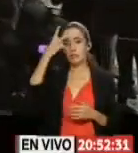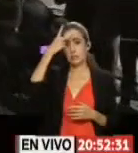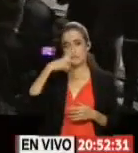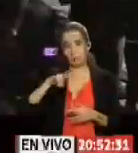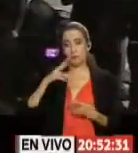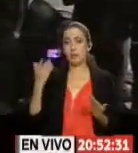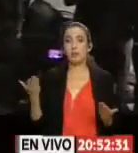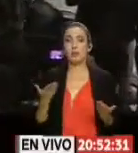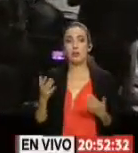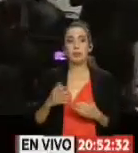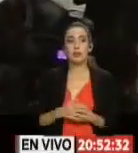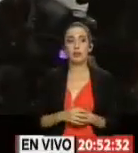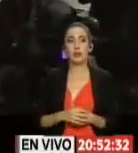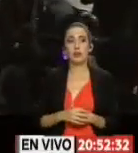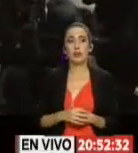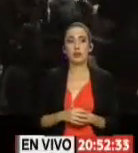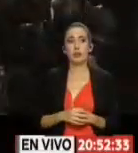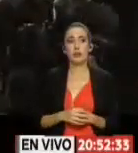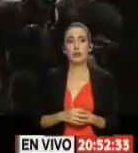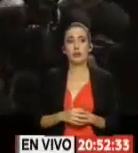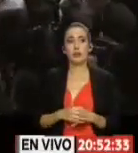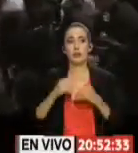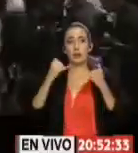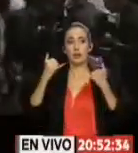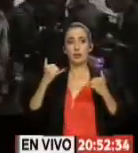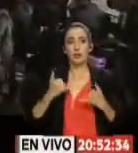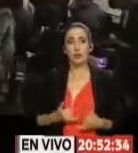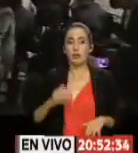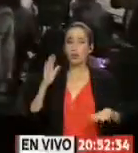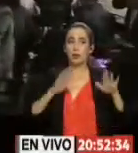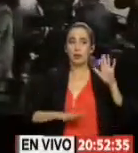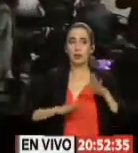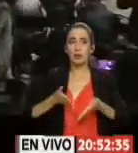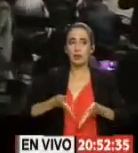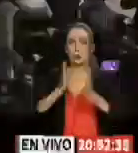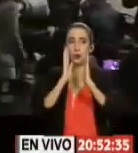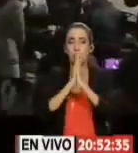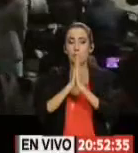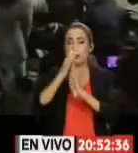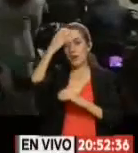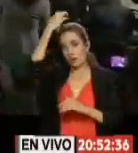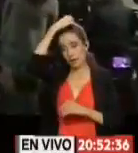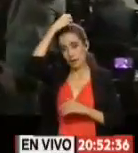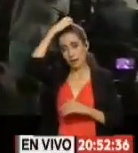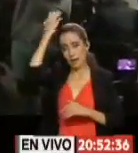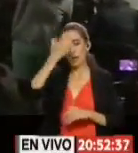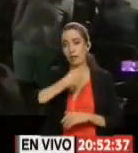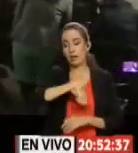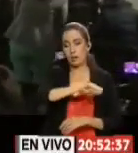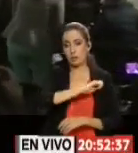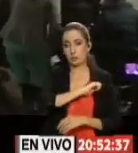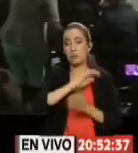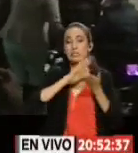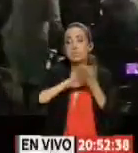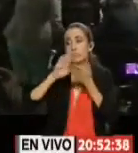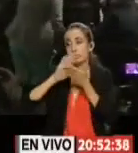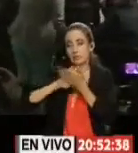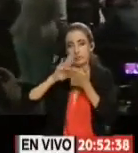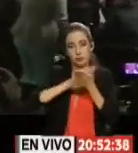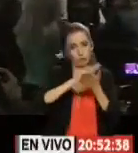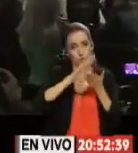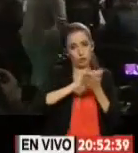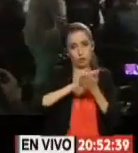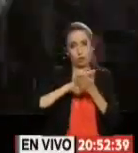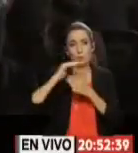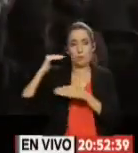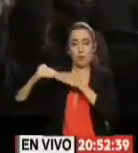Obrador, aseguró este martes que la petición al rey de España, Felipe VI, de una disculpa por los hechos ocurridos durante